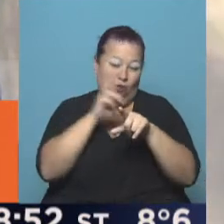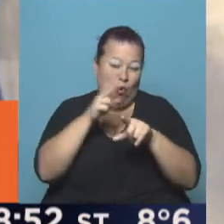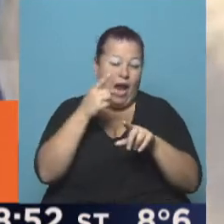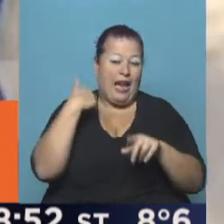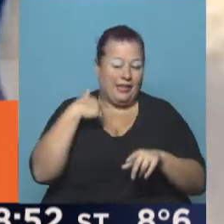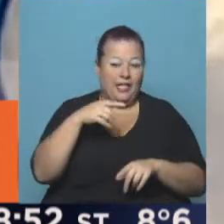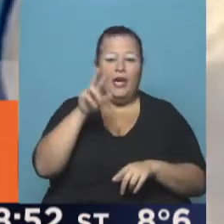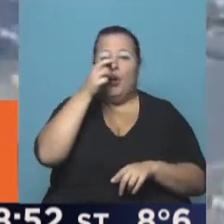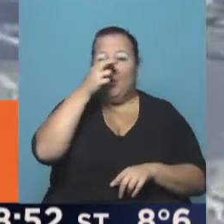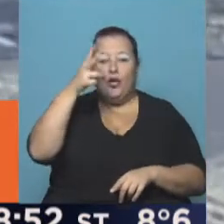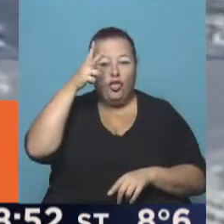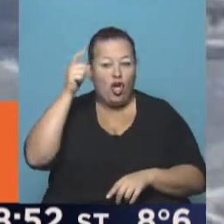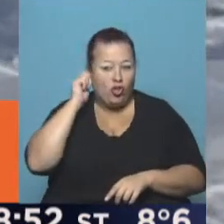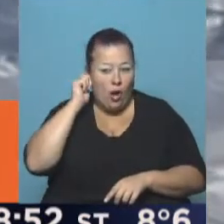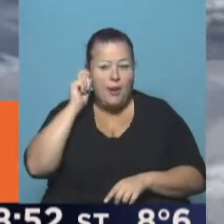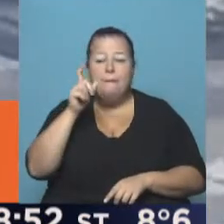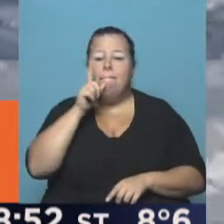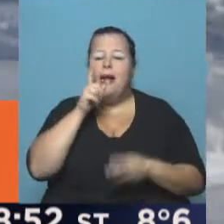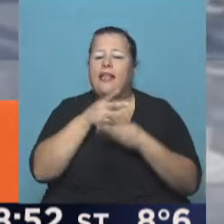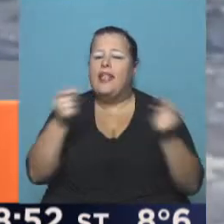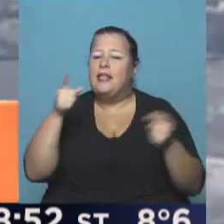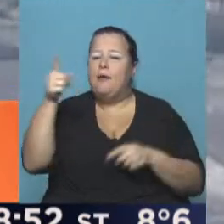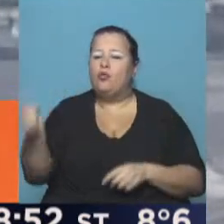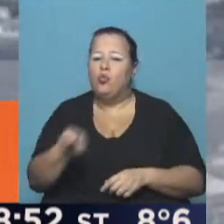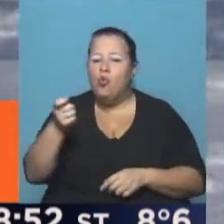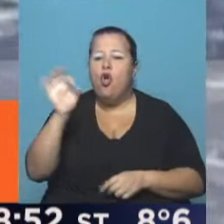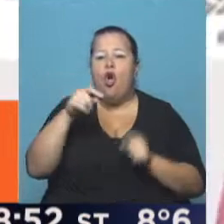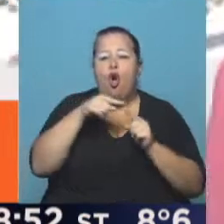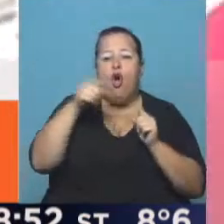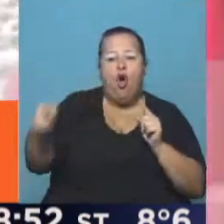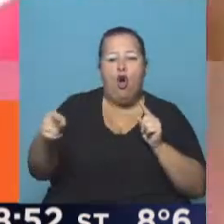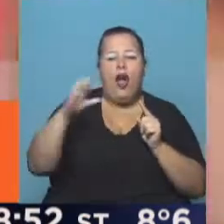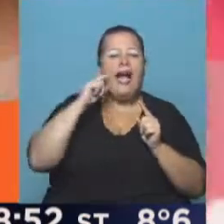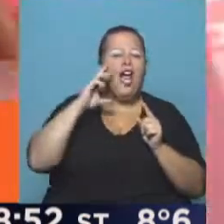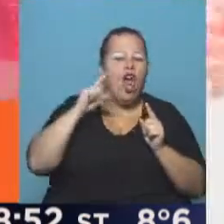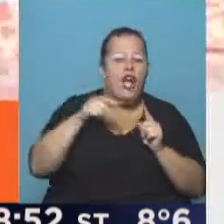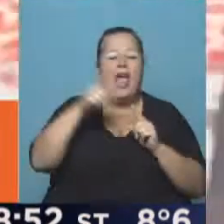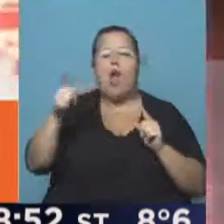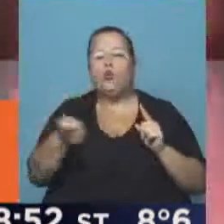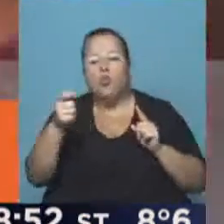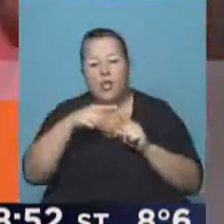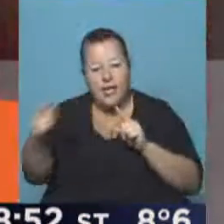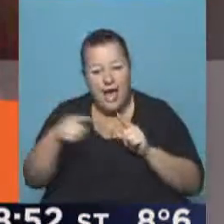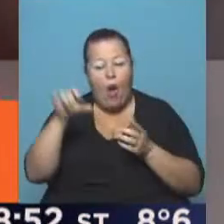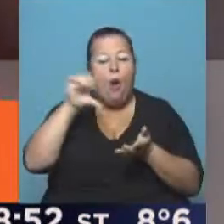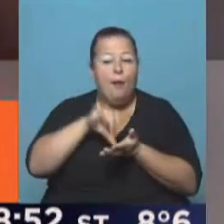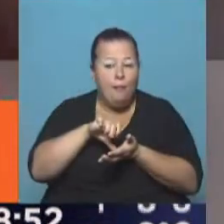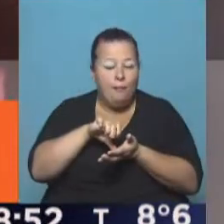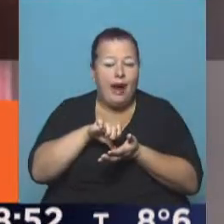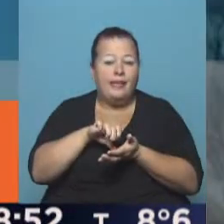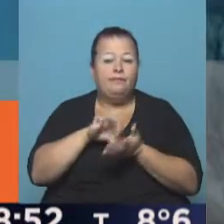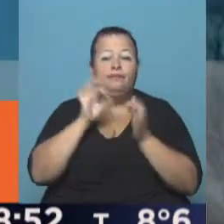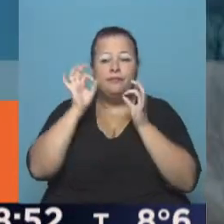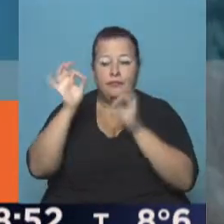argentina. 28 años. Se cree que desapareció en Turquía o en el trayecto entre Georgia y Turquía, país al que